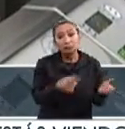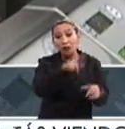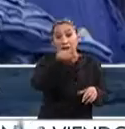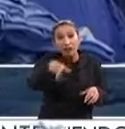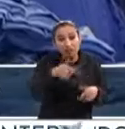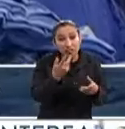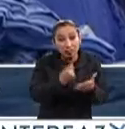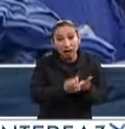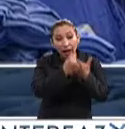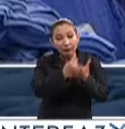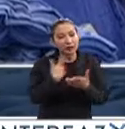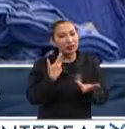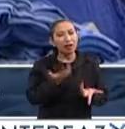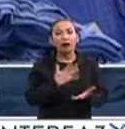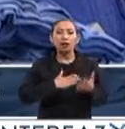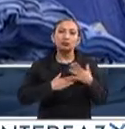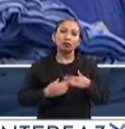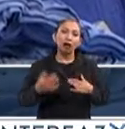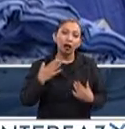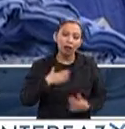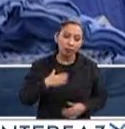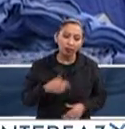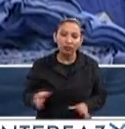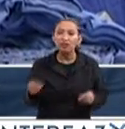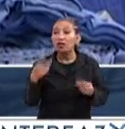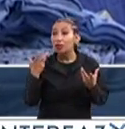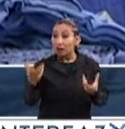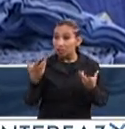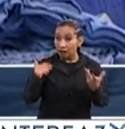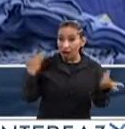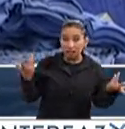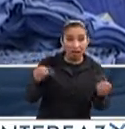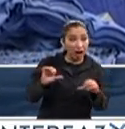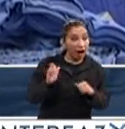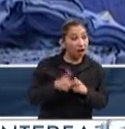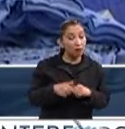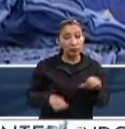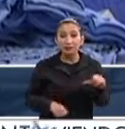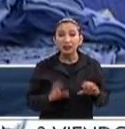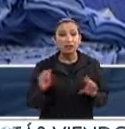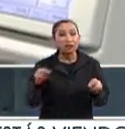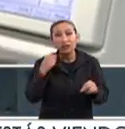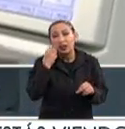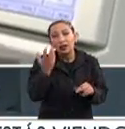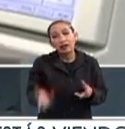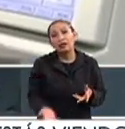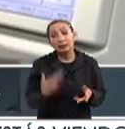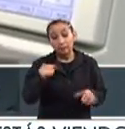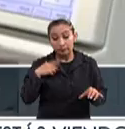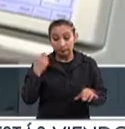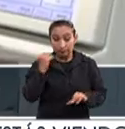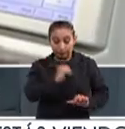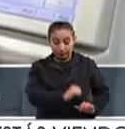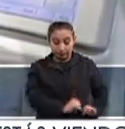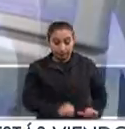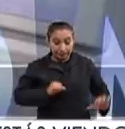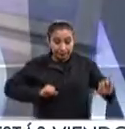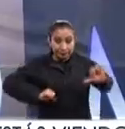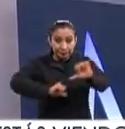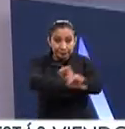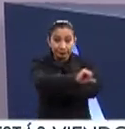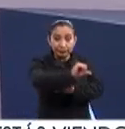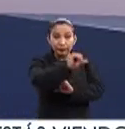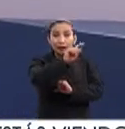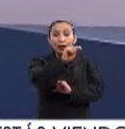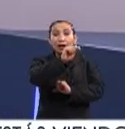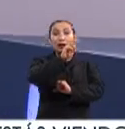de estas terapias pues el paciente sale muy cansado, sin deseos de realizar ninguna otra actividad. En el caso del trasplante, estos pacientes